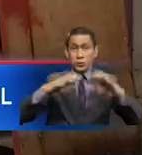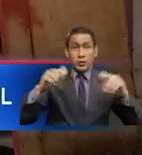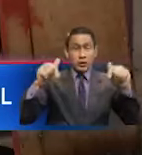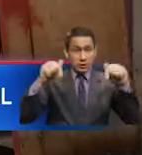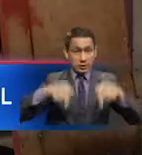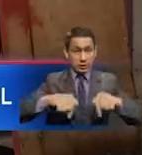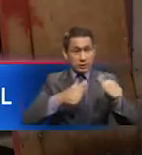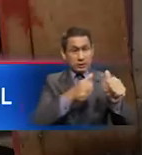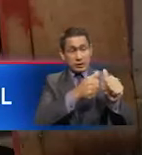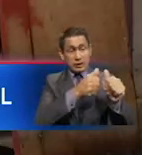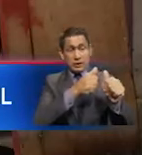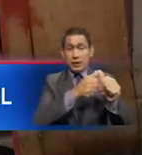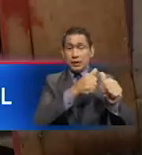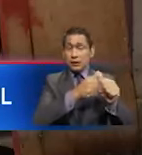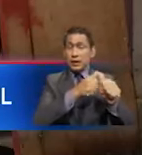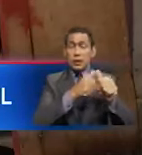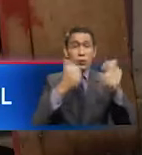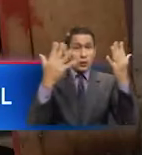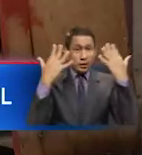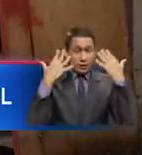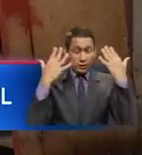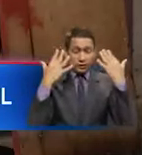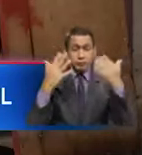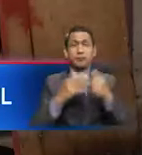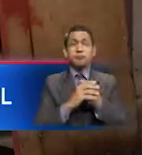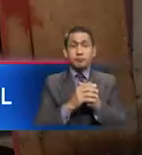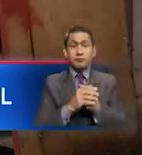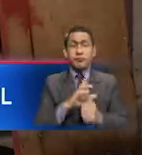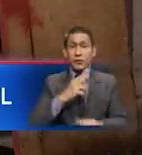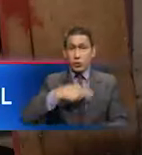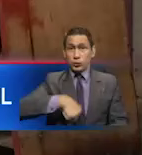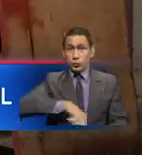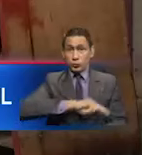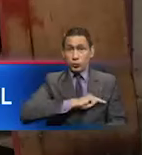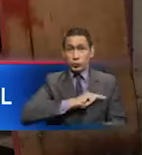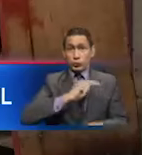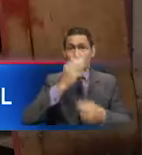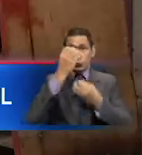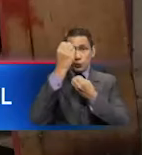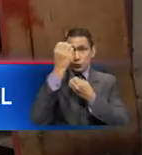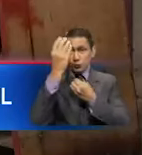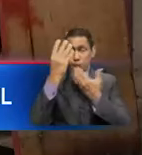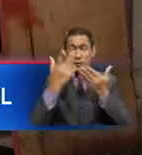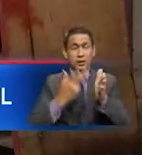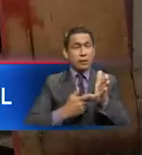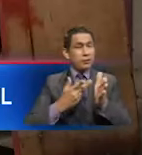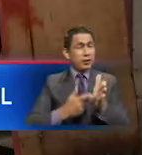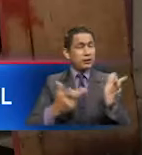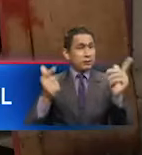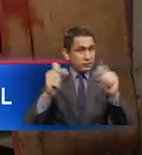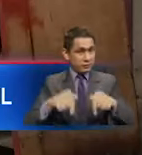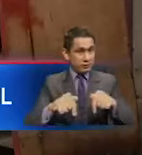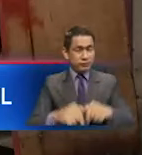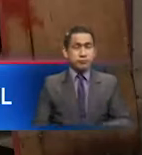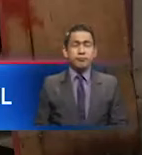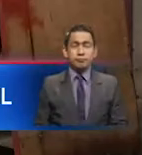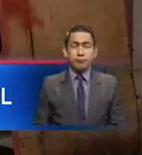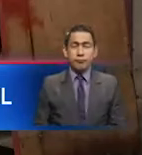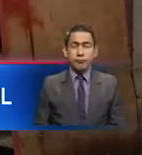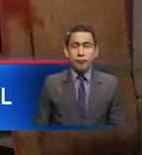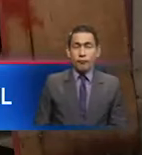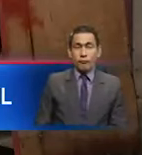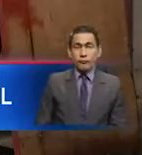parroquia rural de Guayaquil, y por supuesto les vamos a informar, televidentes, a todos ustedes lo que está ocurriendo acá, y también vamos